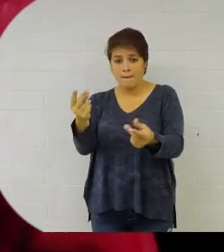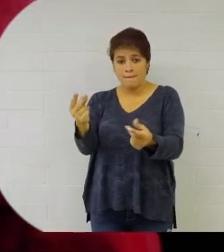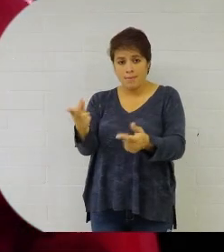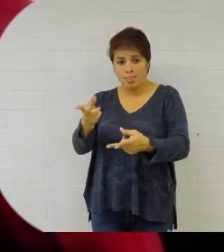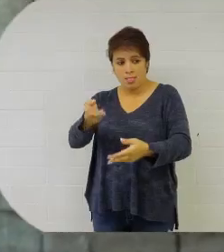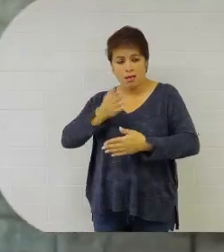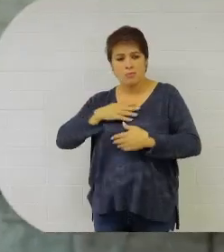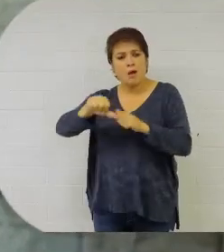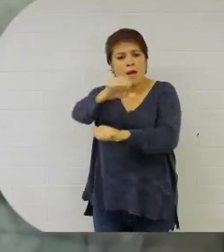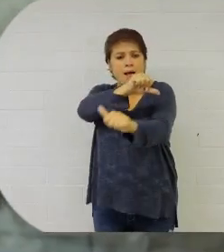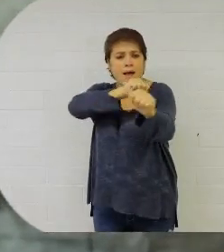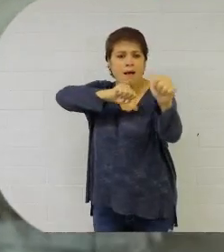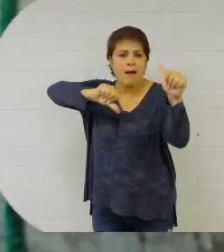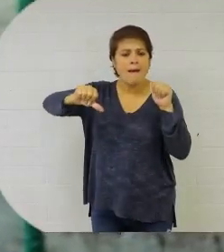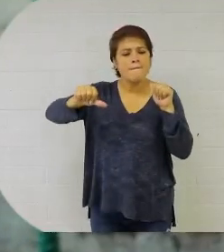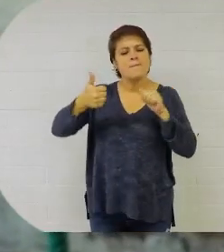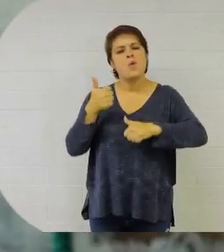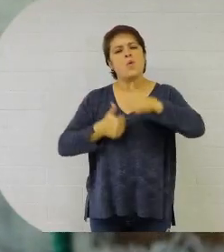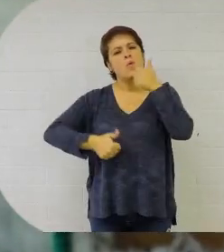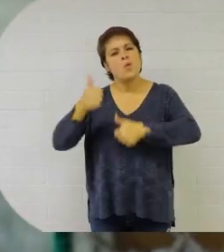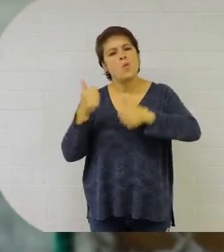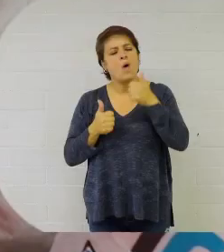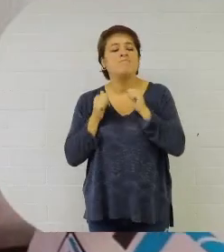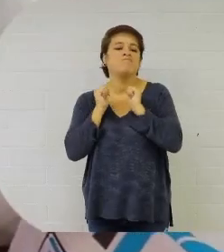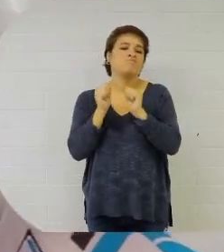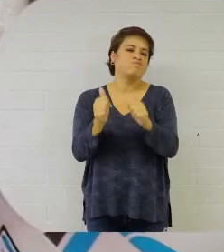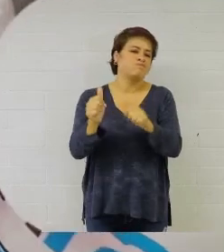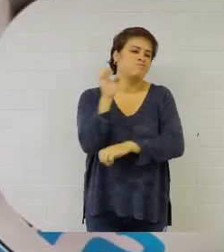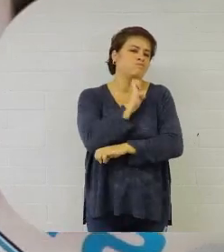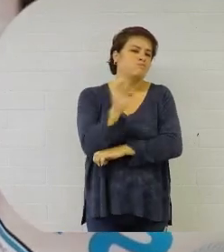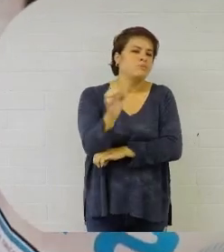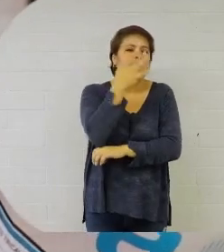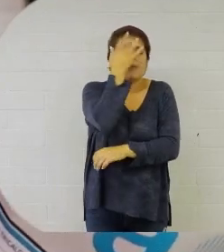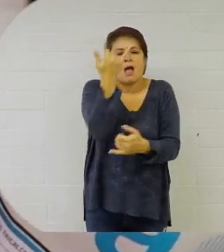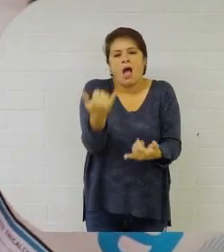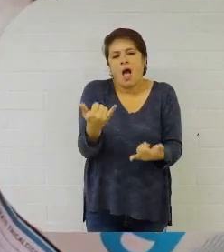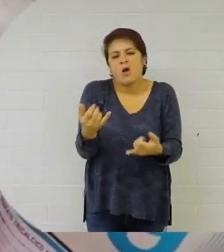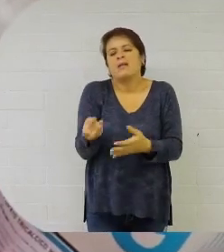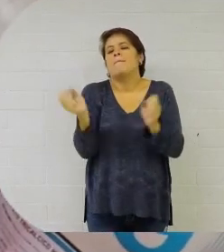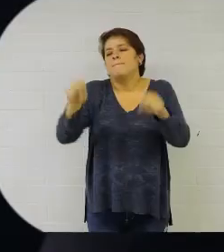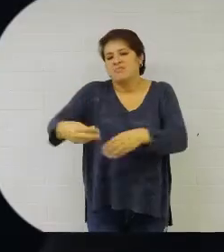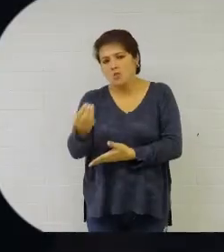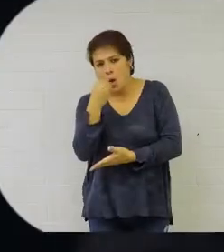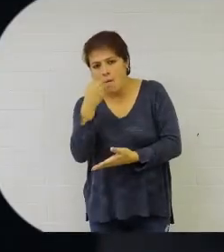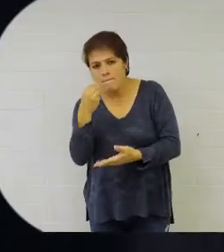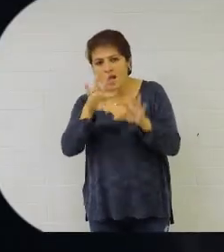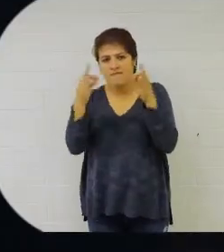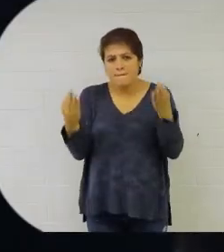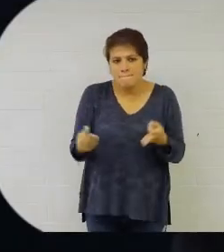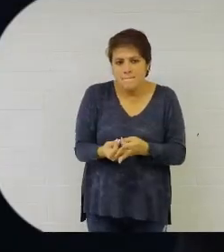nosotros. El cambio de nosotros, pues, ha sido muy bueno porque al menos ya tenemos con qué